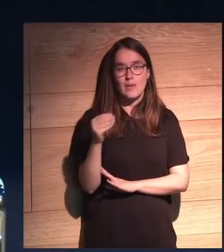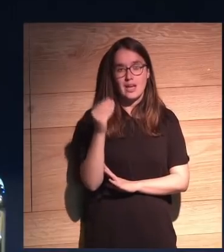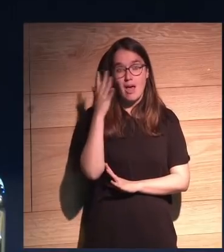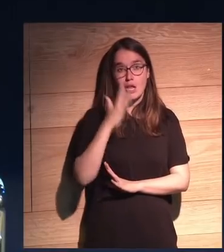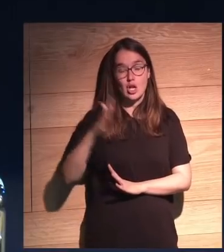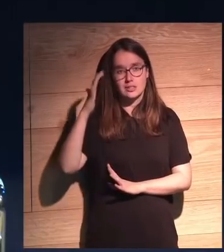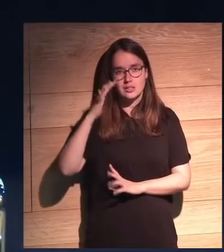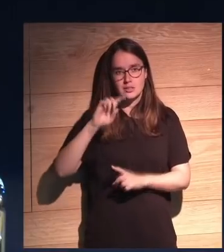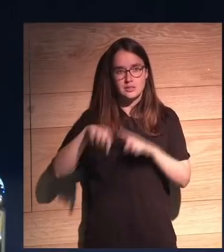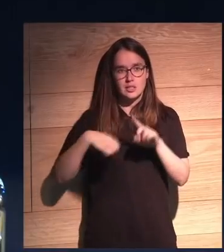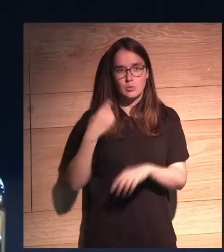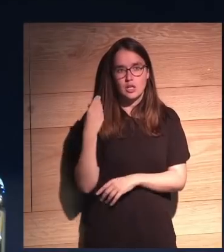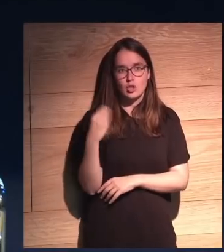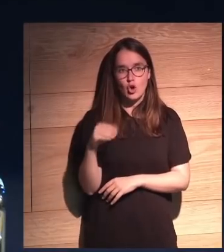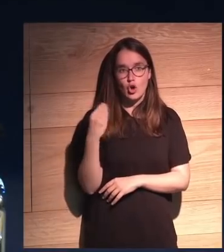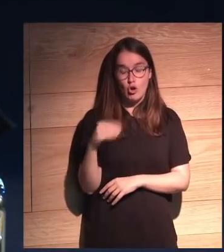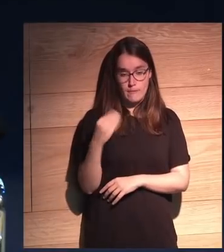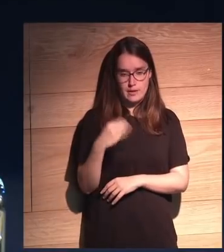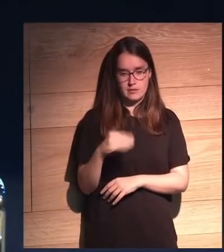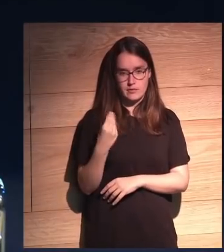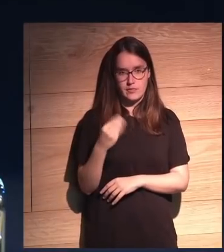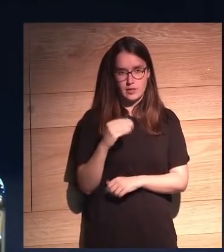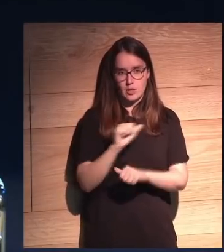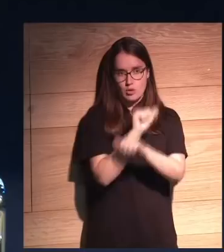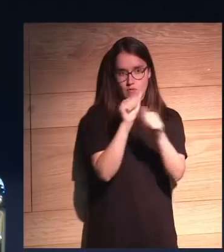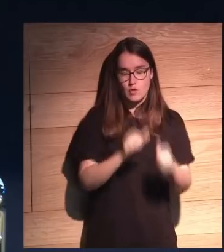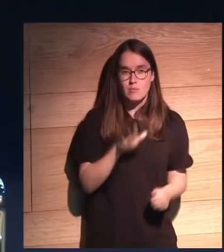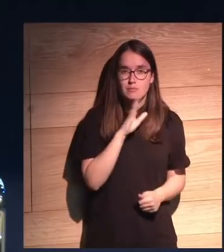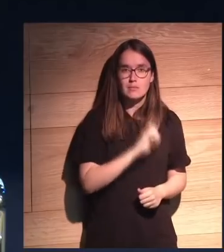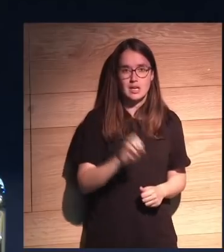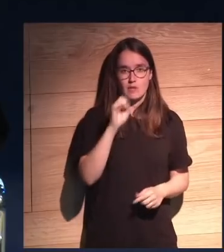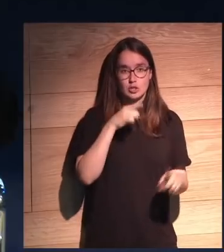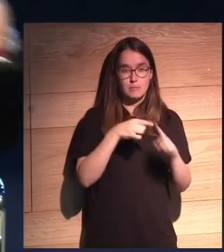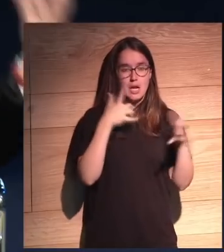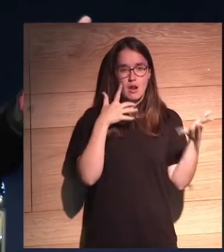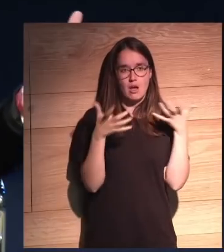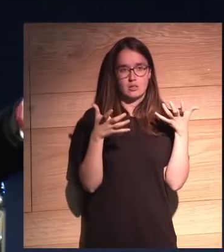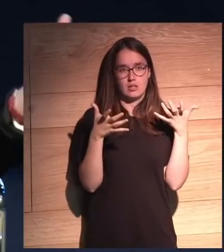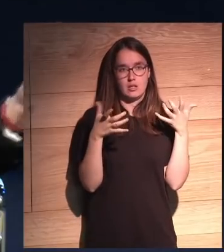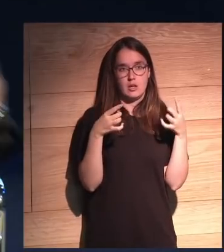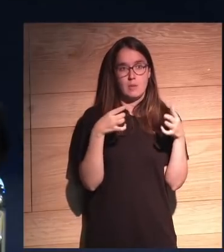adolescente y luego joven, dotada de una manera extraordinaria para el arte,